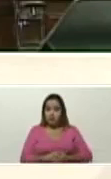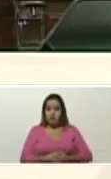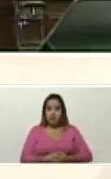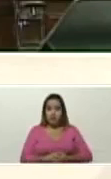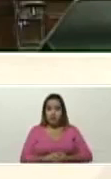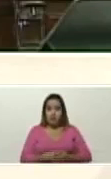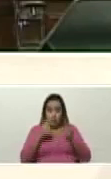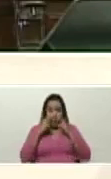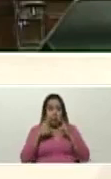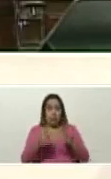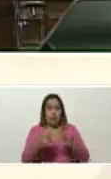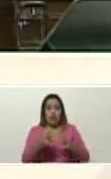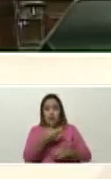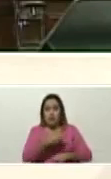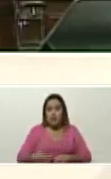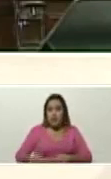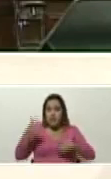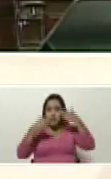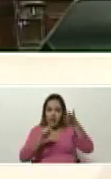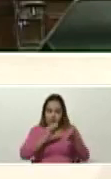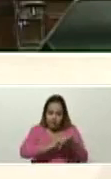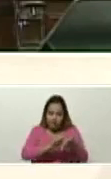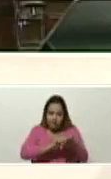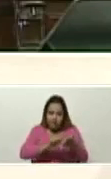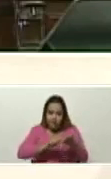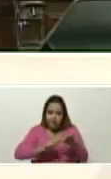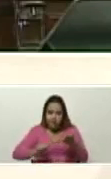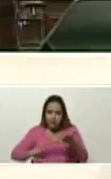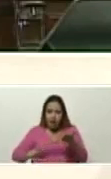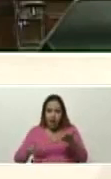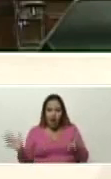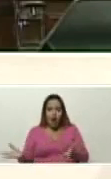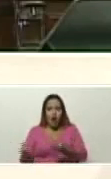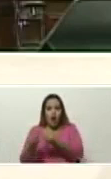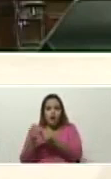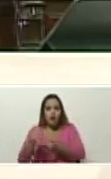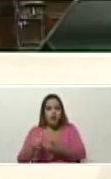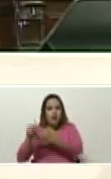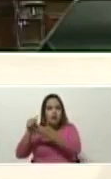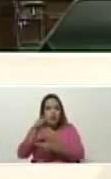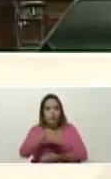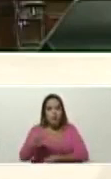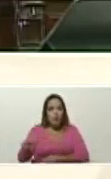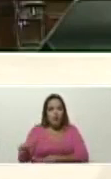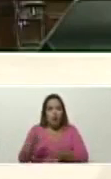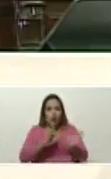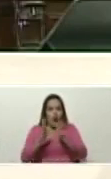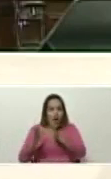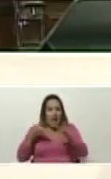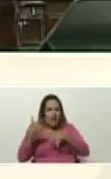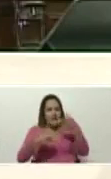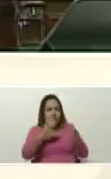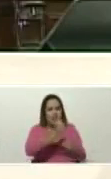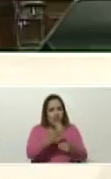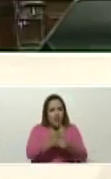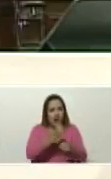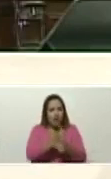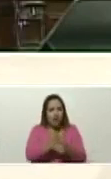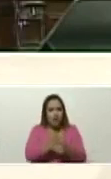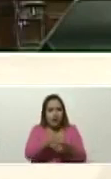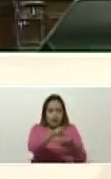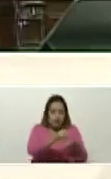Yo vi cómo el comandante Chávez escribía, junto a líderes del Poder Popular, en jornadas de trabajo, escribía